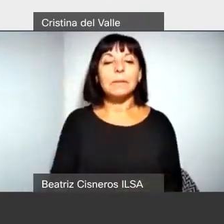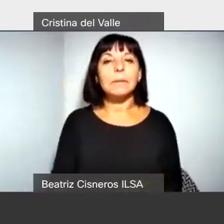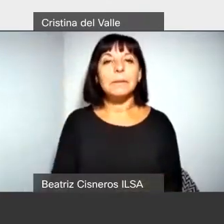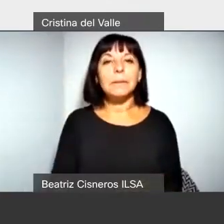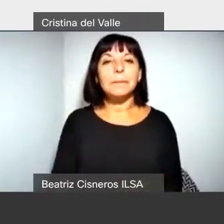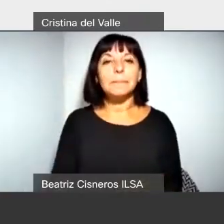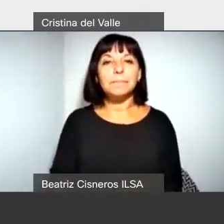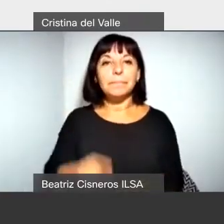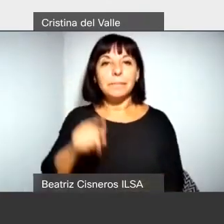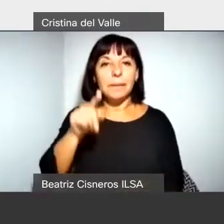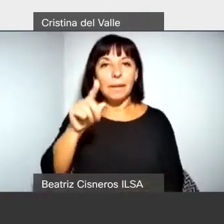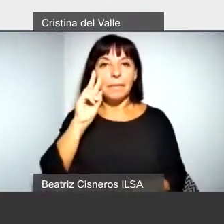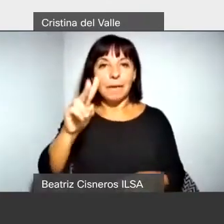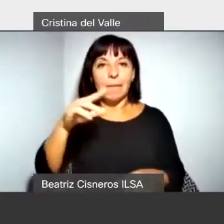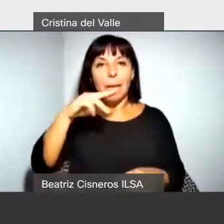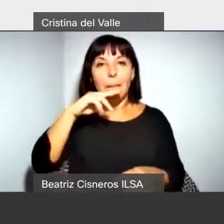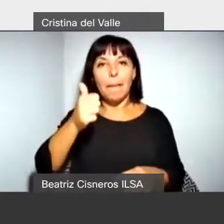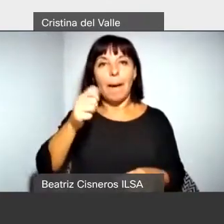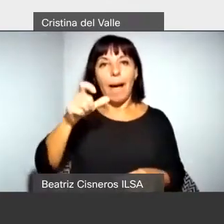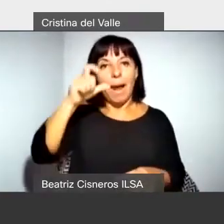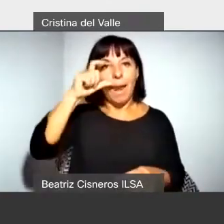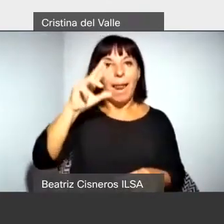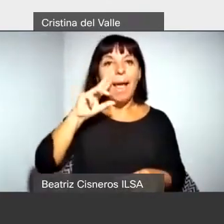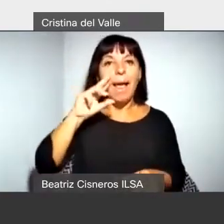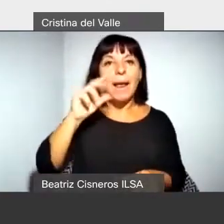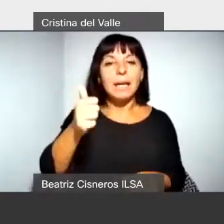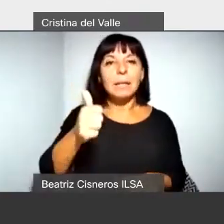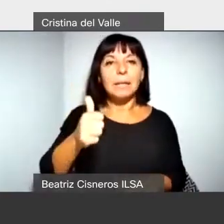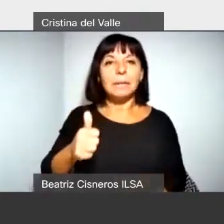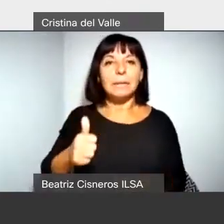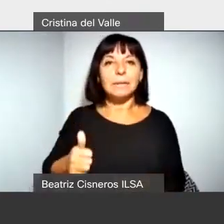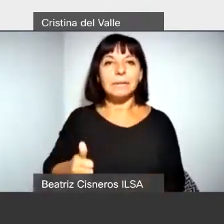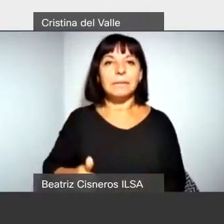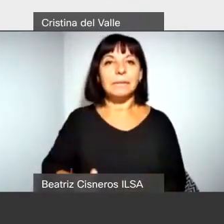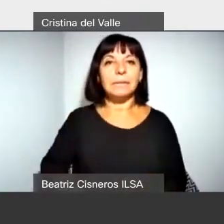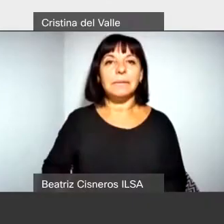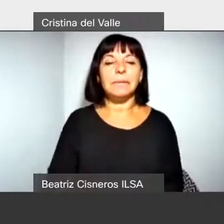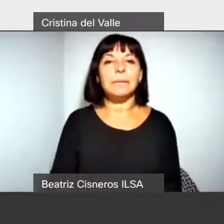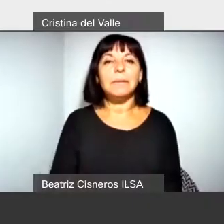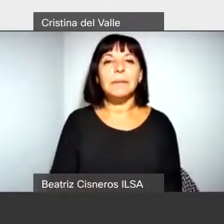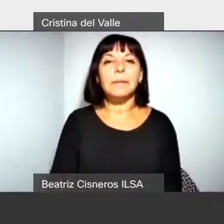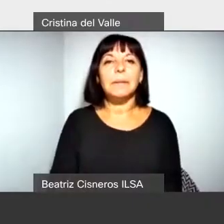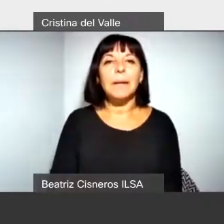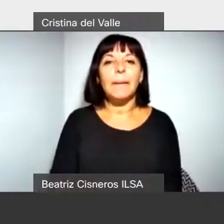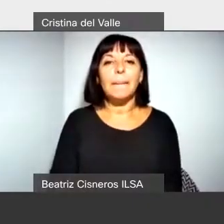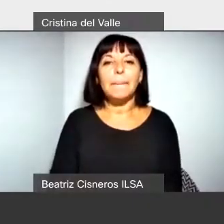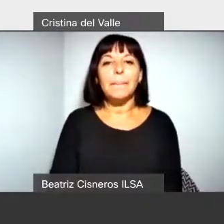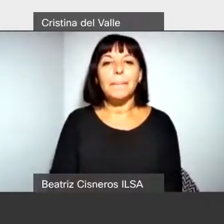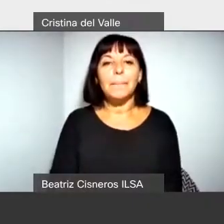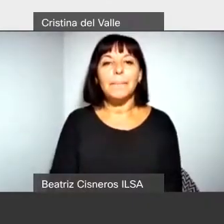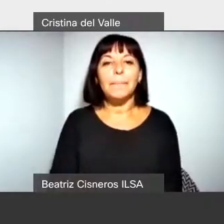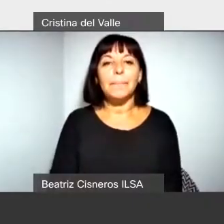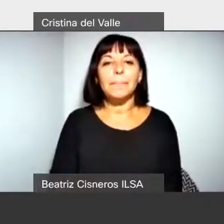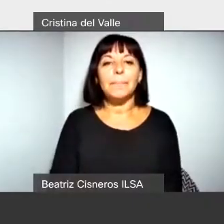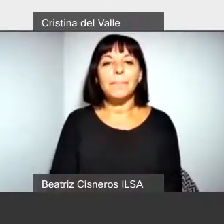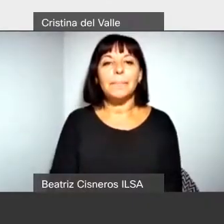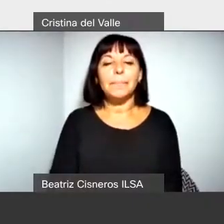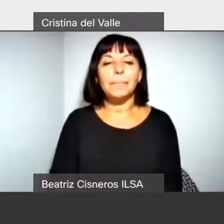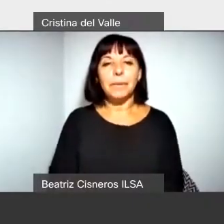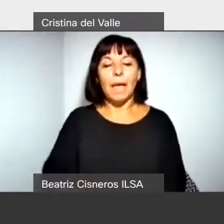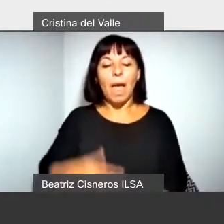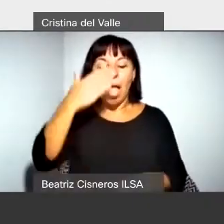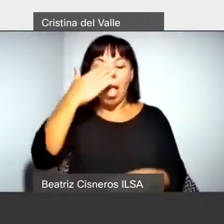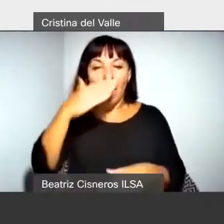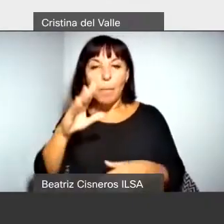ahí está Valeria, ahí la estamos viendo. Hola a Eh, todos. Así que bueno, después nos harán llegar todas sus